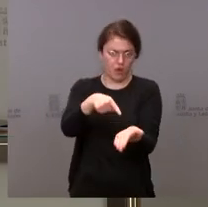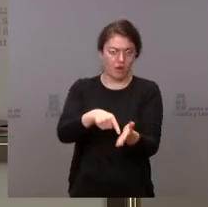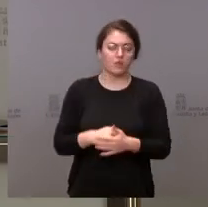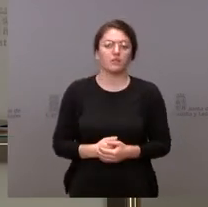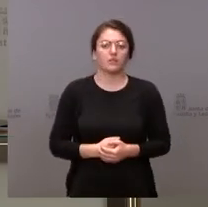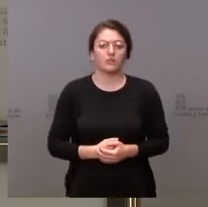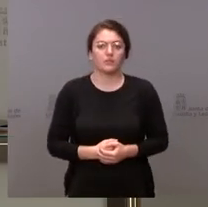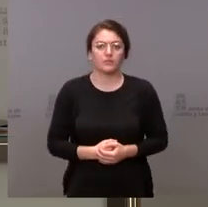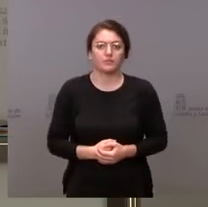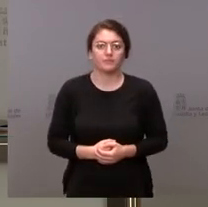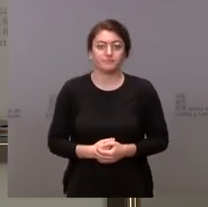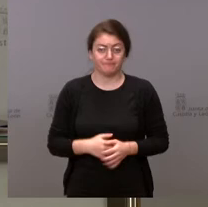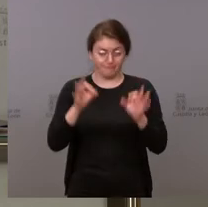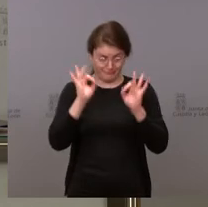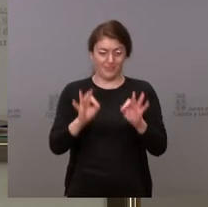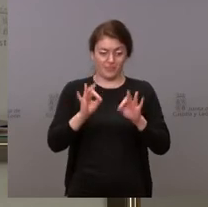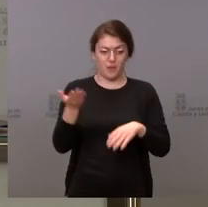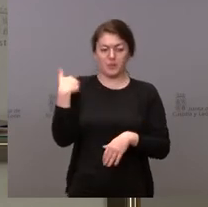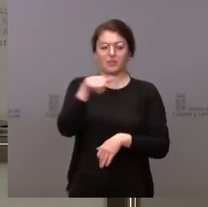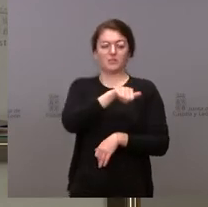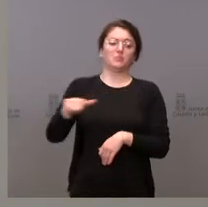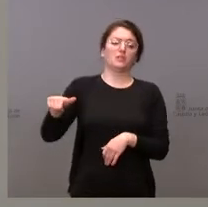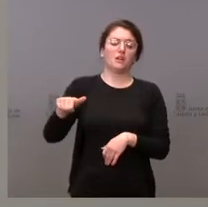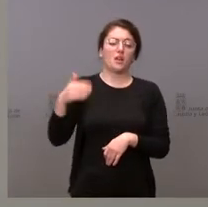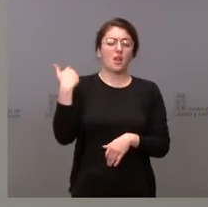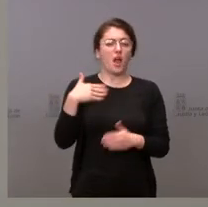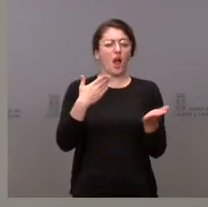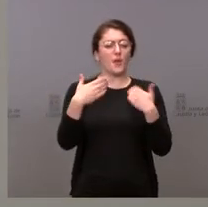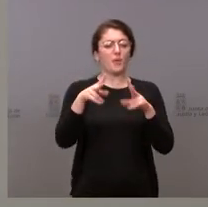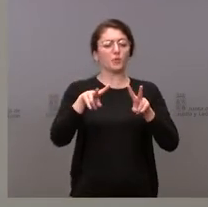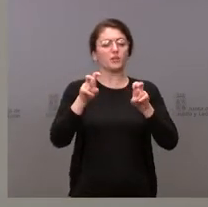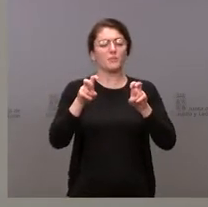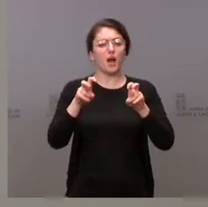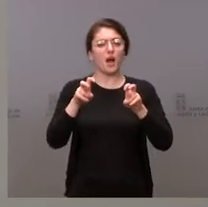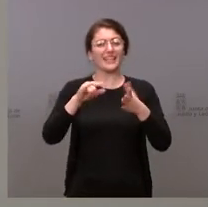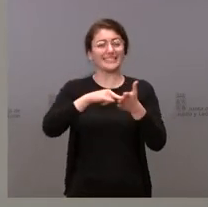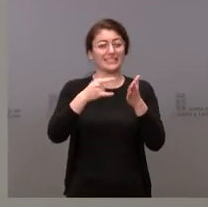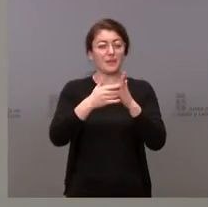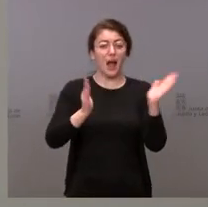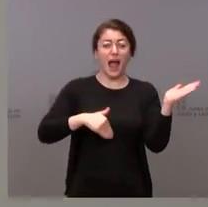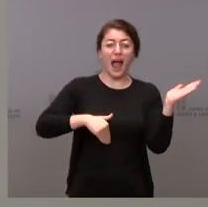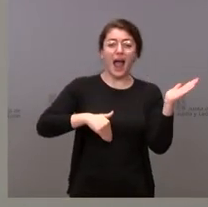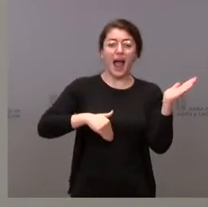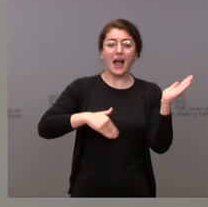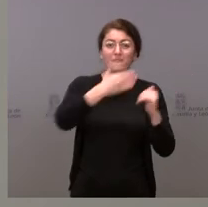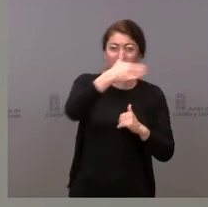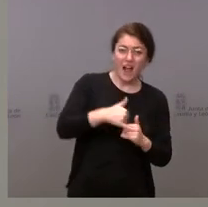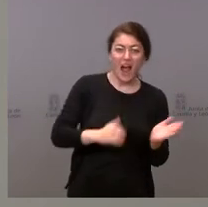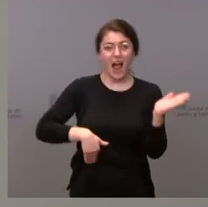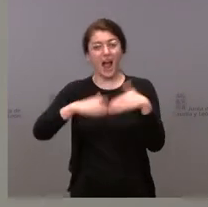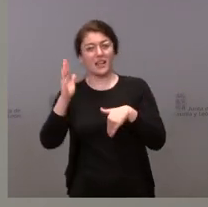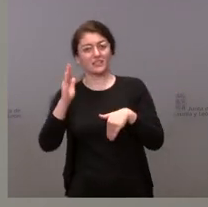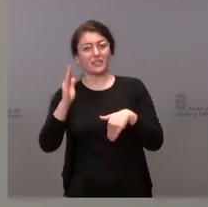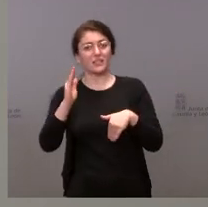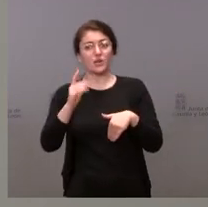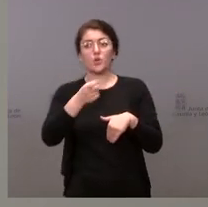la semana pasada hablamos del nuevo sistema de altas y bajas mediante la parte de